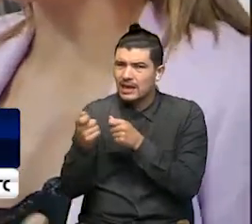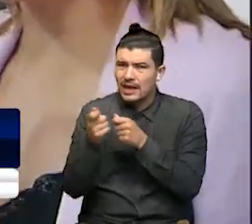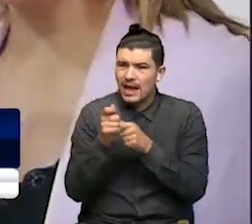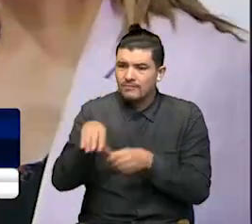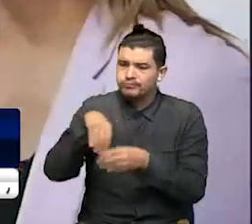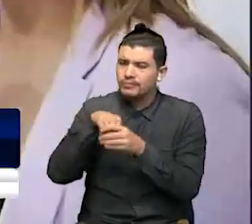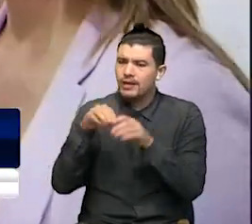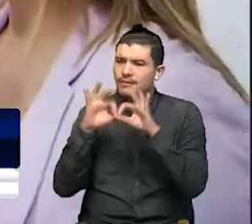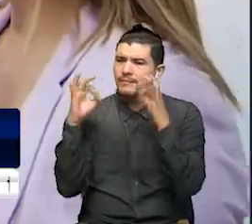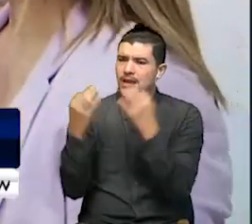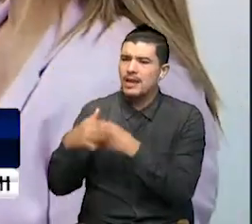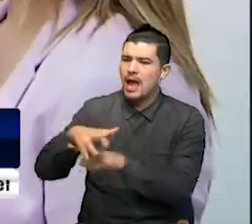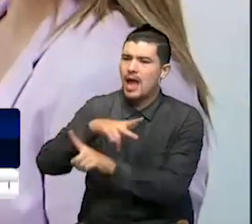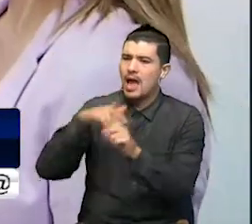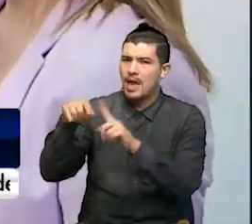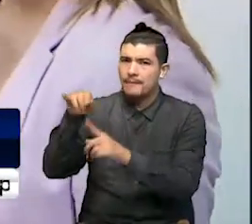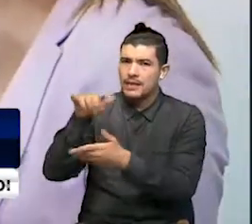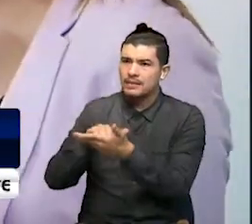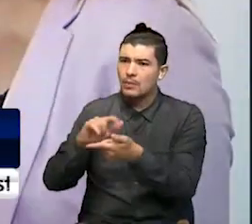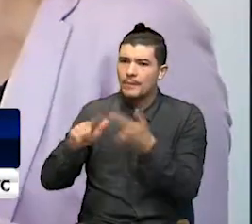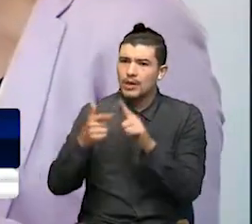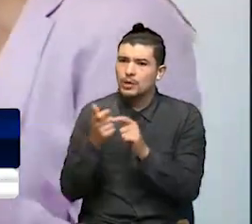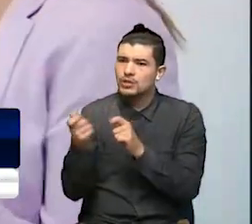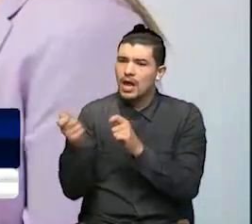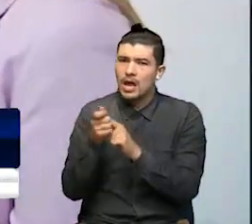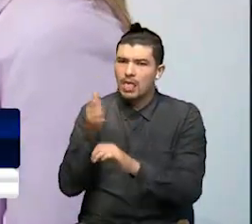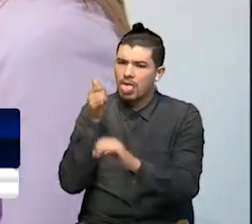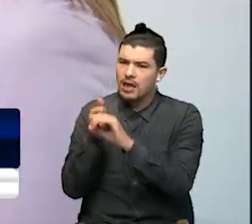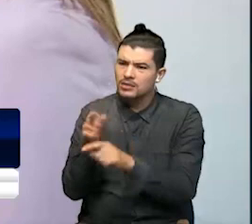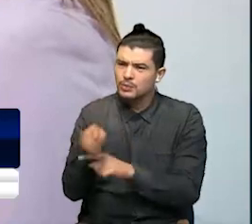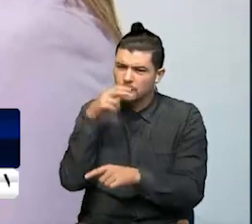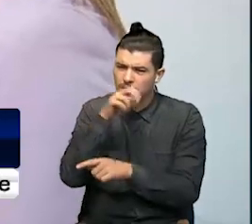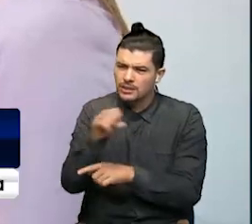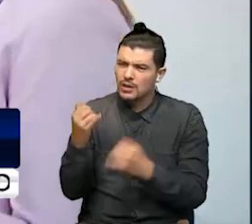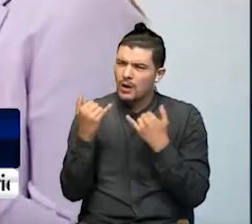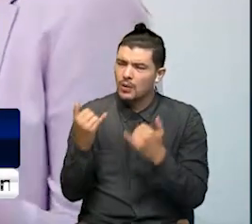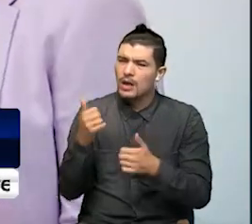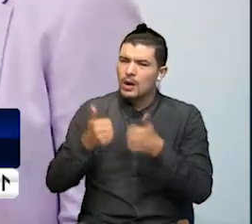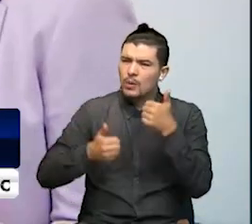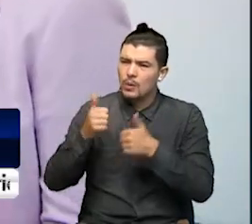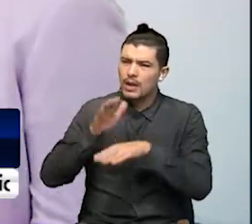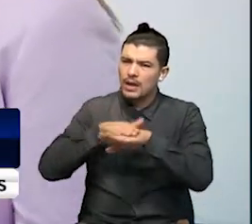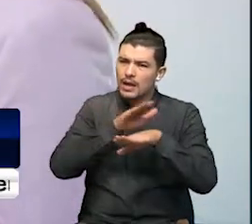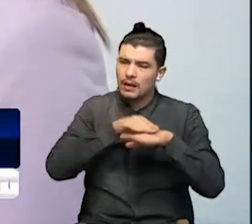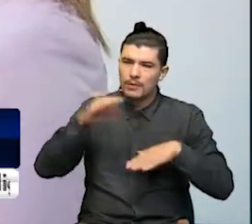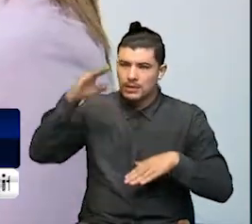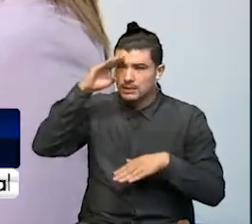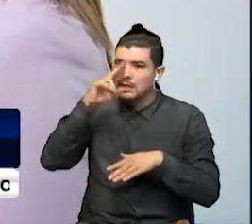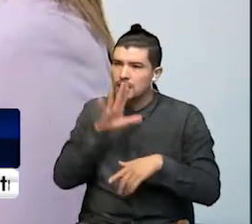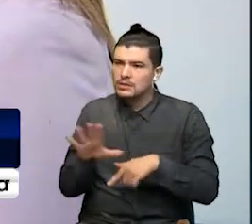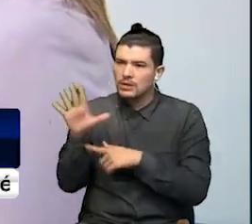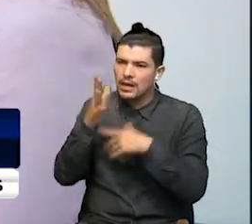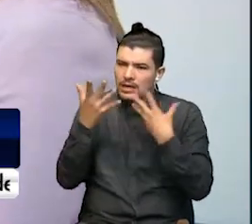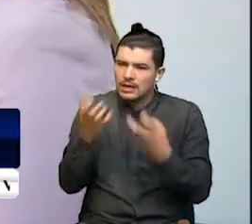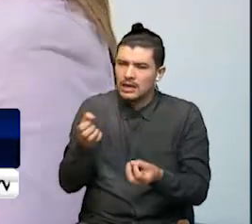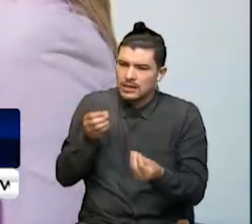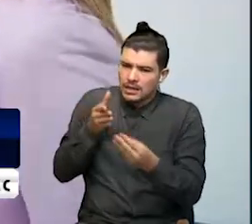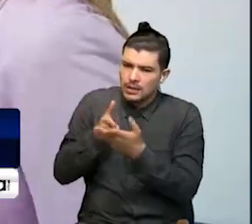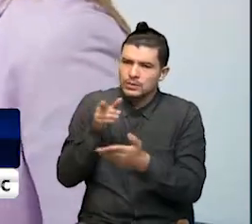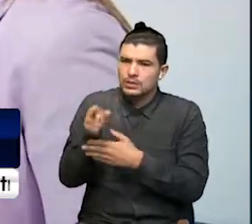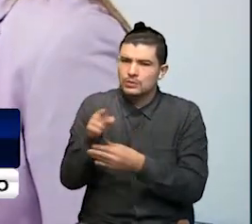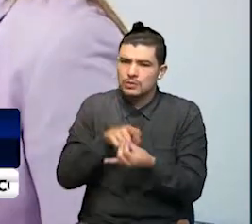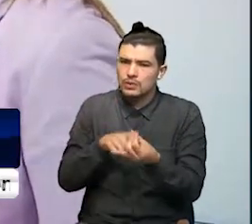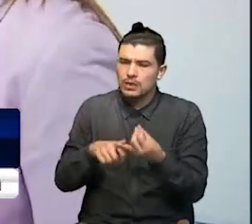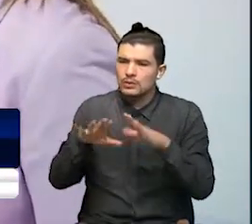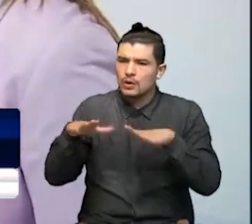pertenecen a la familia incluso amigos muy cercanos cuál es ese llamado que hace la policía si una persona de pronto quiere denunciar ese tipo de casos cómo se